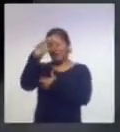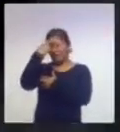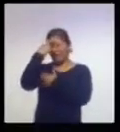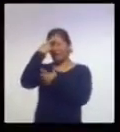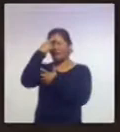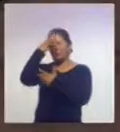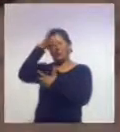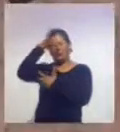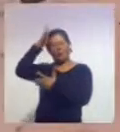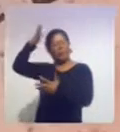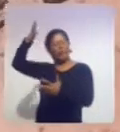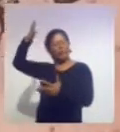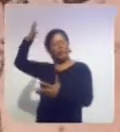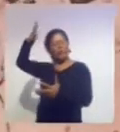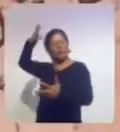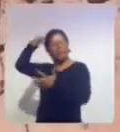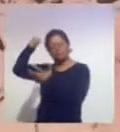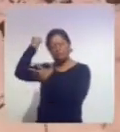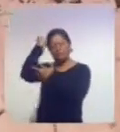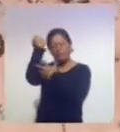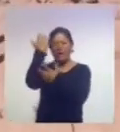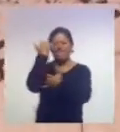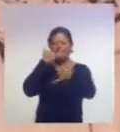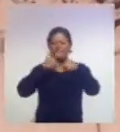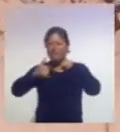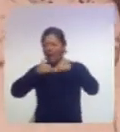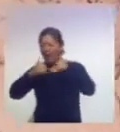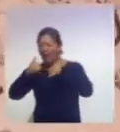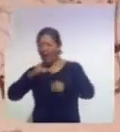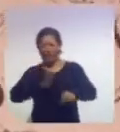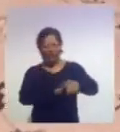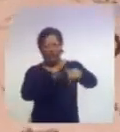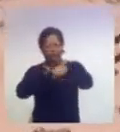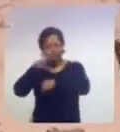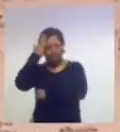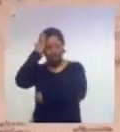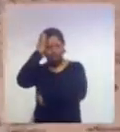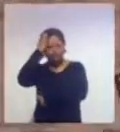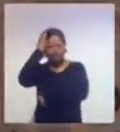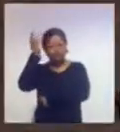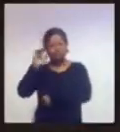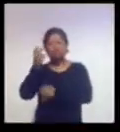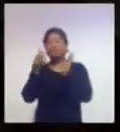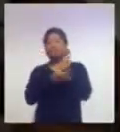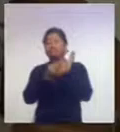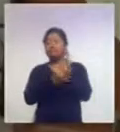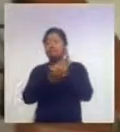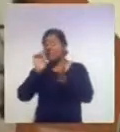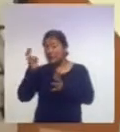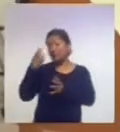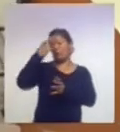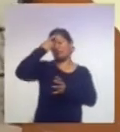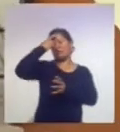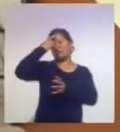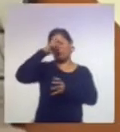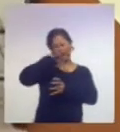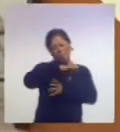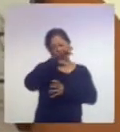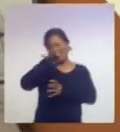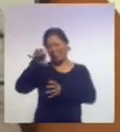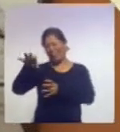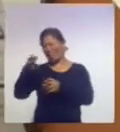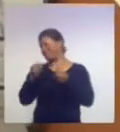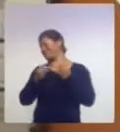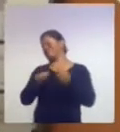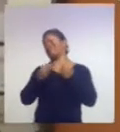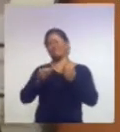tamaño. Mapas de los principales caminos de hierro y recuerdos. Muchos recuerdos se congregan en la